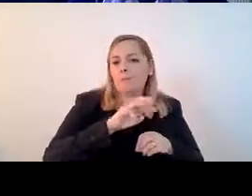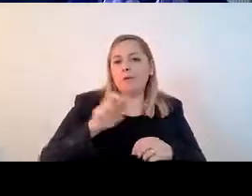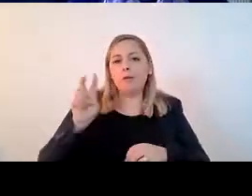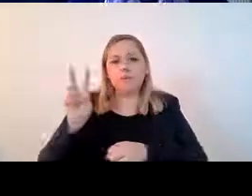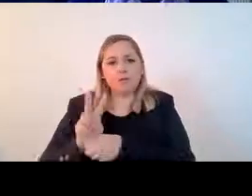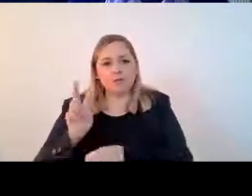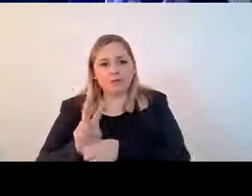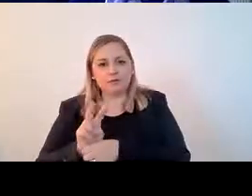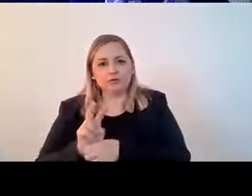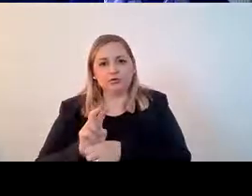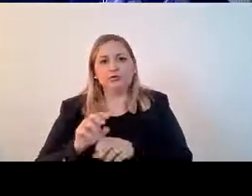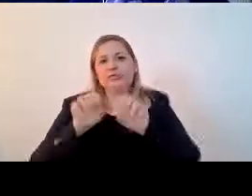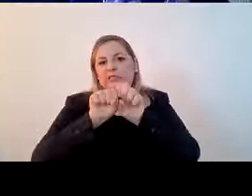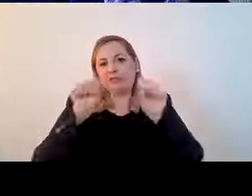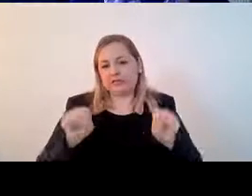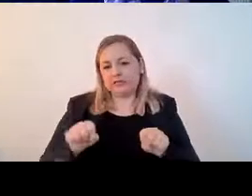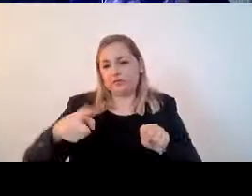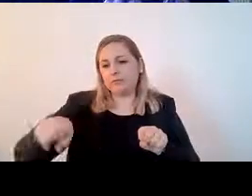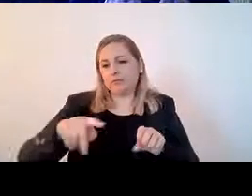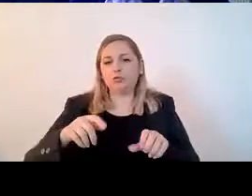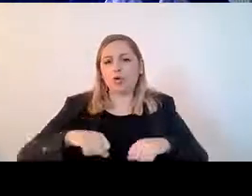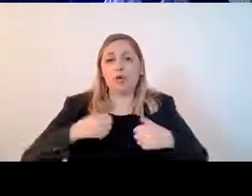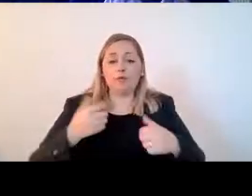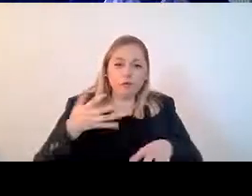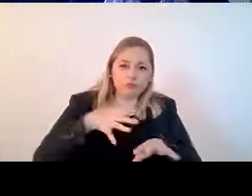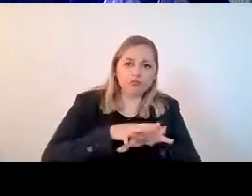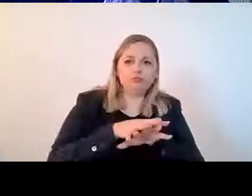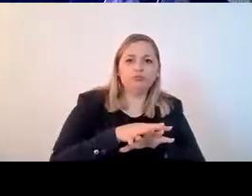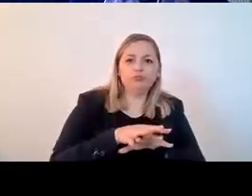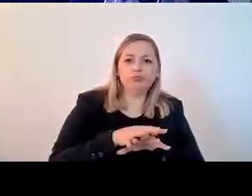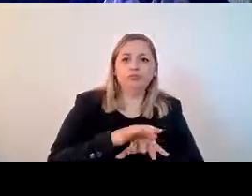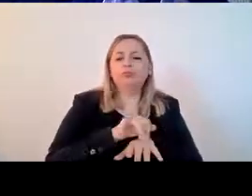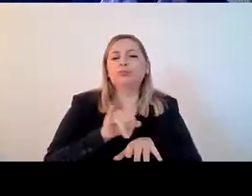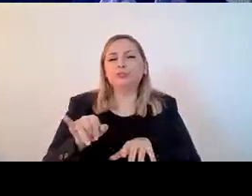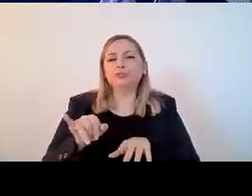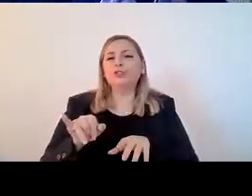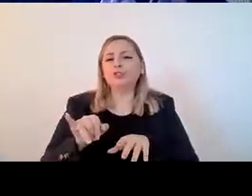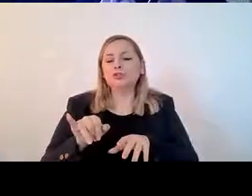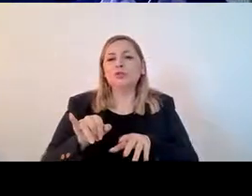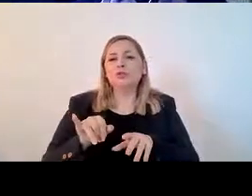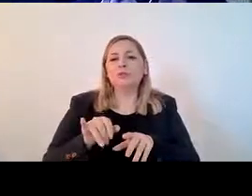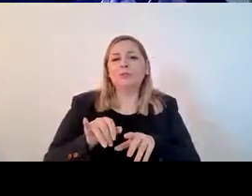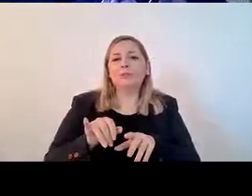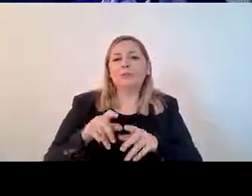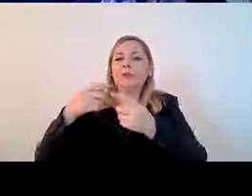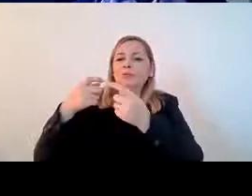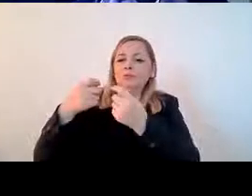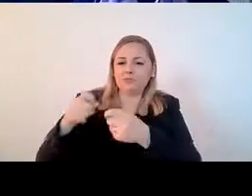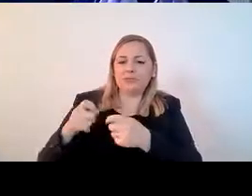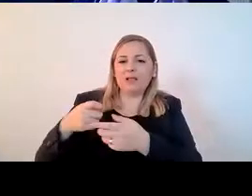los sistemas donde los niños se insertan. Entonces, están siendo descritos en esa dimensión con los